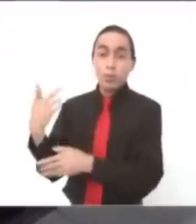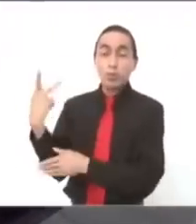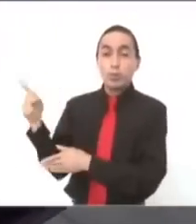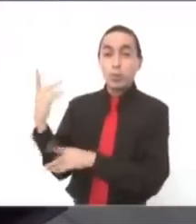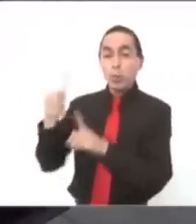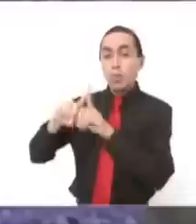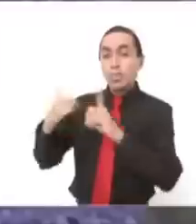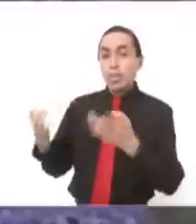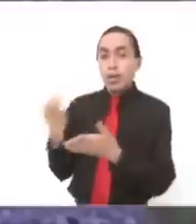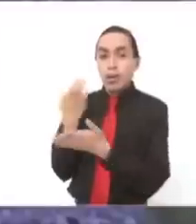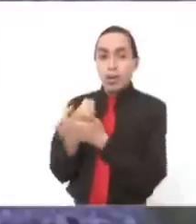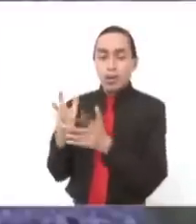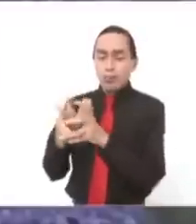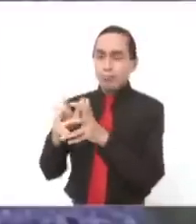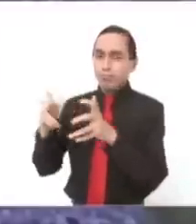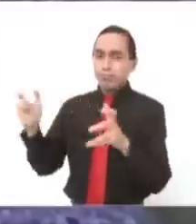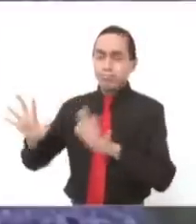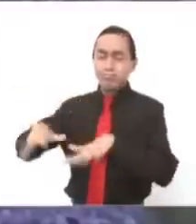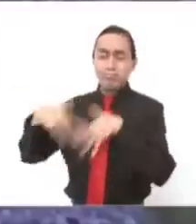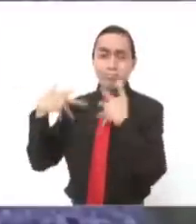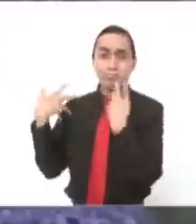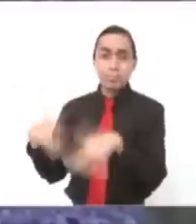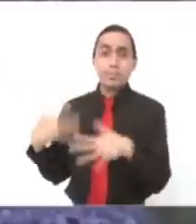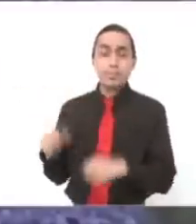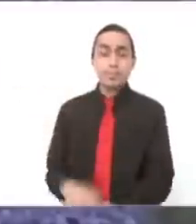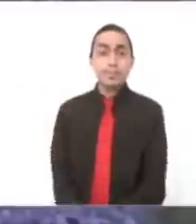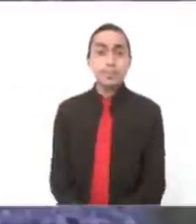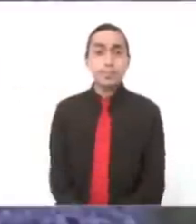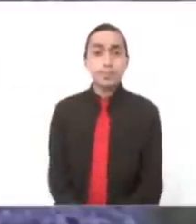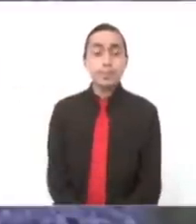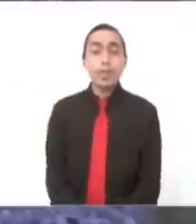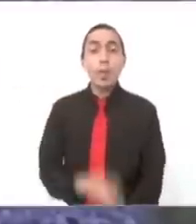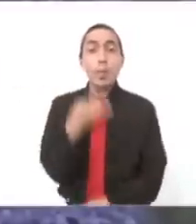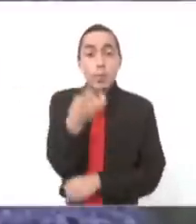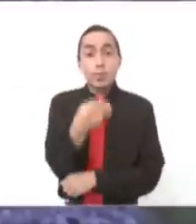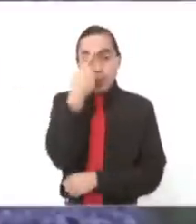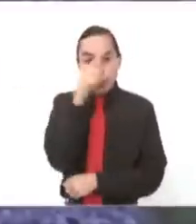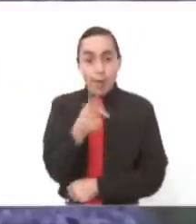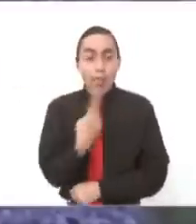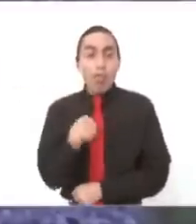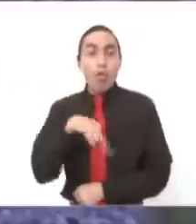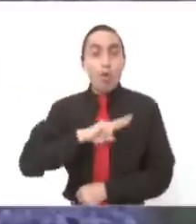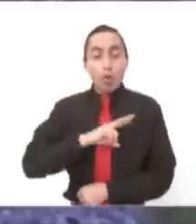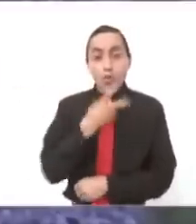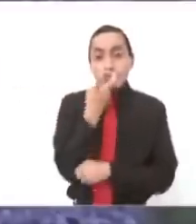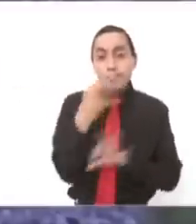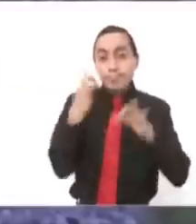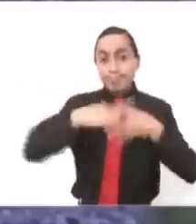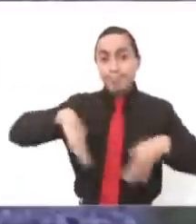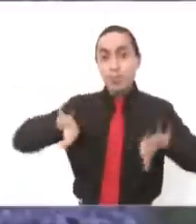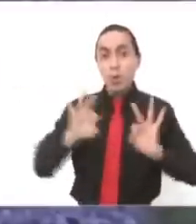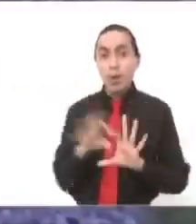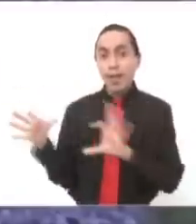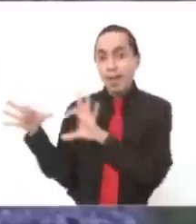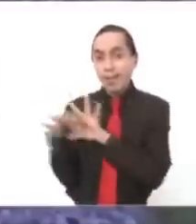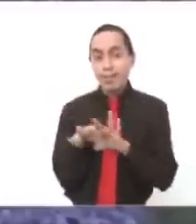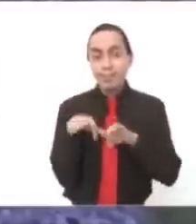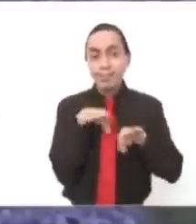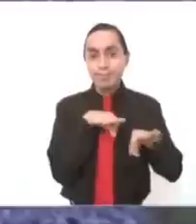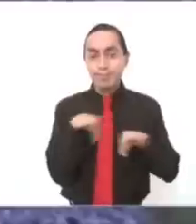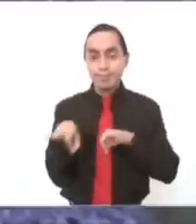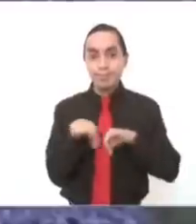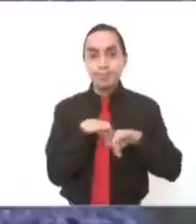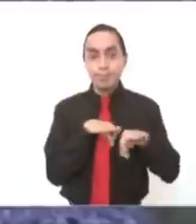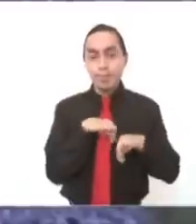ha sido impresionante. Por lo tanto, para nosotros es importante esta colaboración